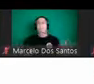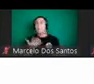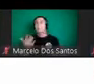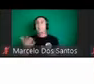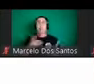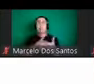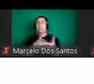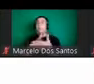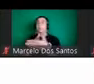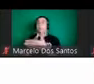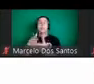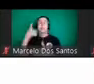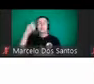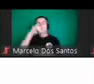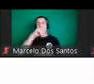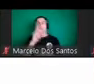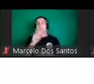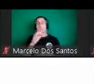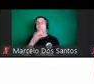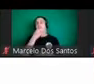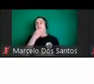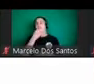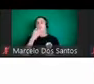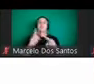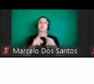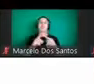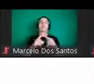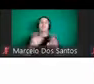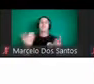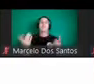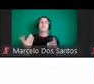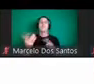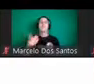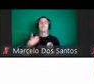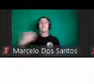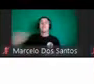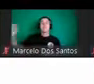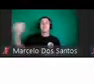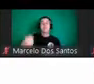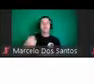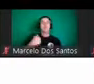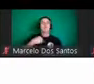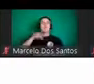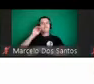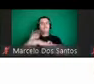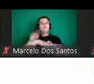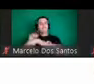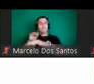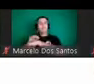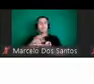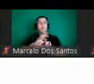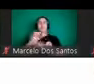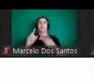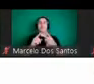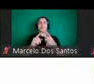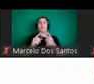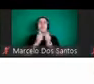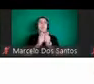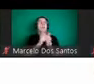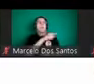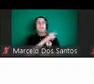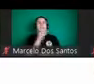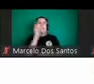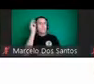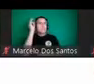apoyos pueden ser una instrucción específica que yo puedo darle, un compañero que trabaja cerca de él, puede